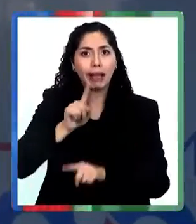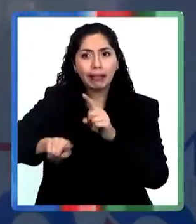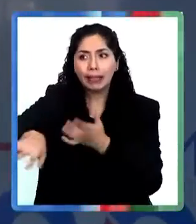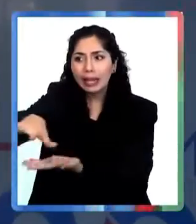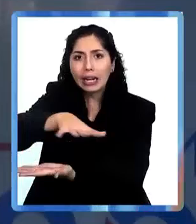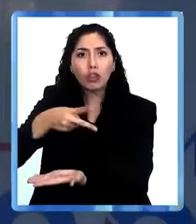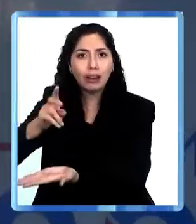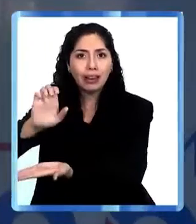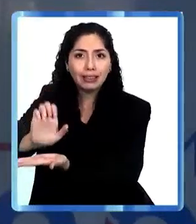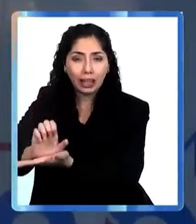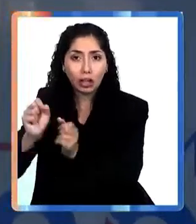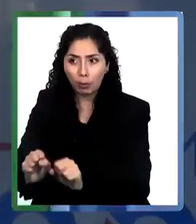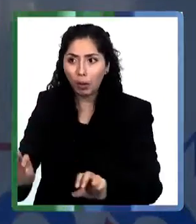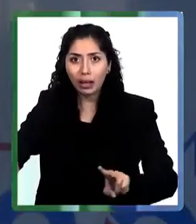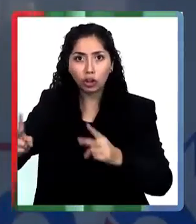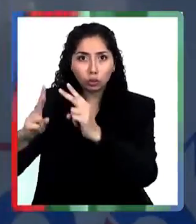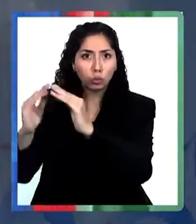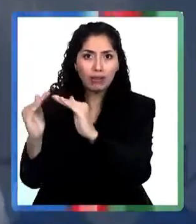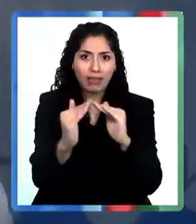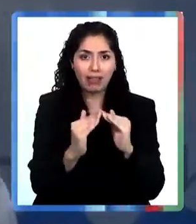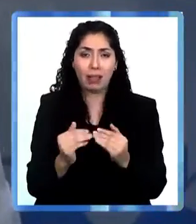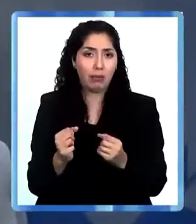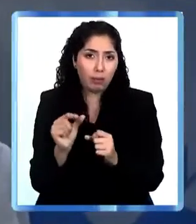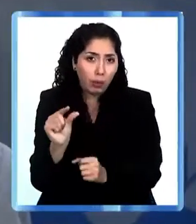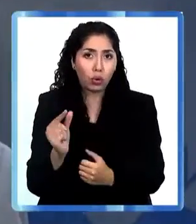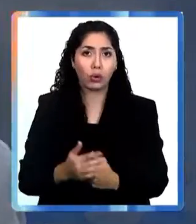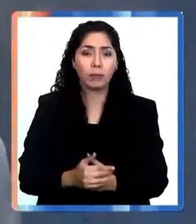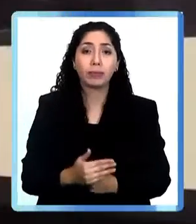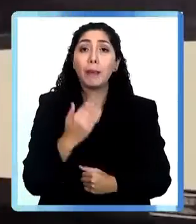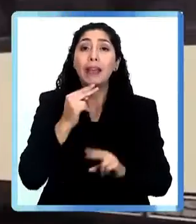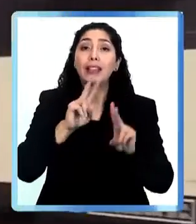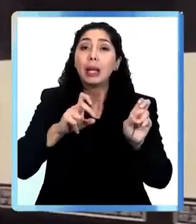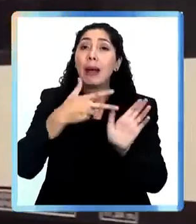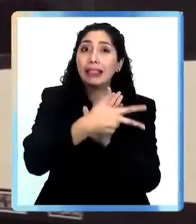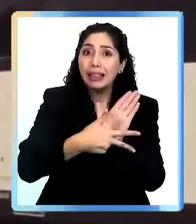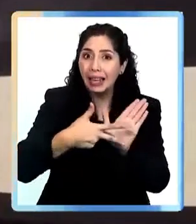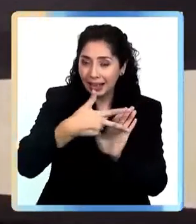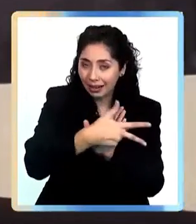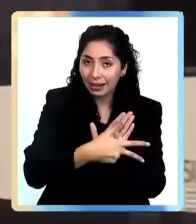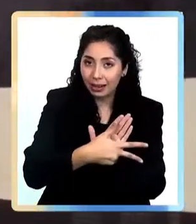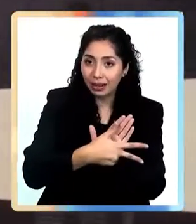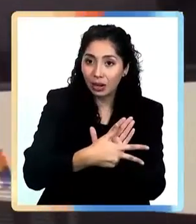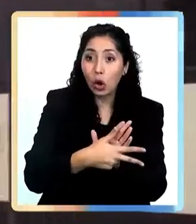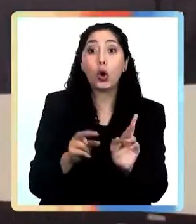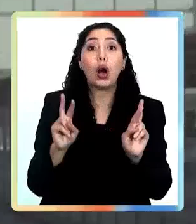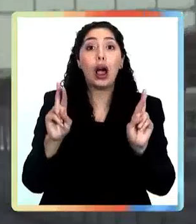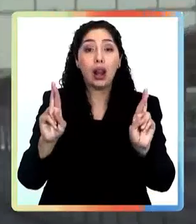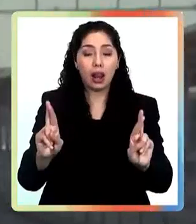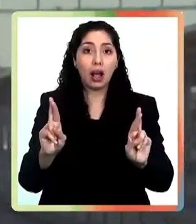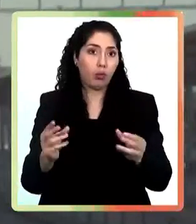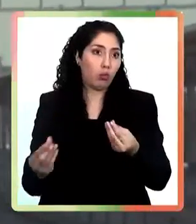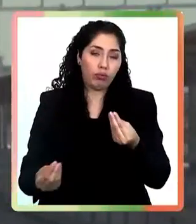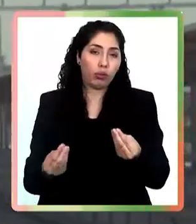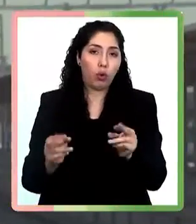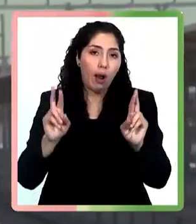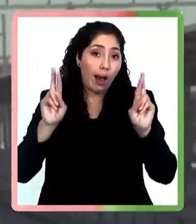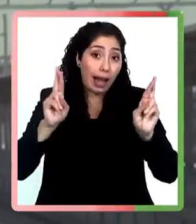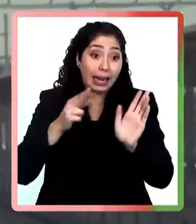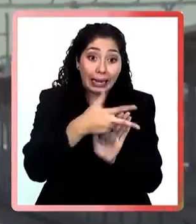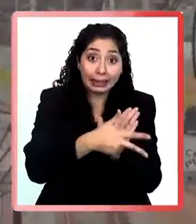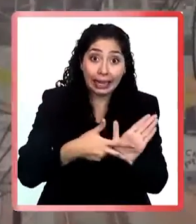que dejan factibilidad para la construcción de viviendas en este extremo que fue lo anuncio importante ojalá obviamente